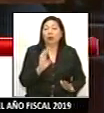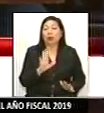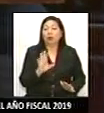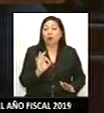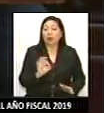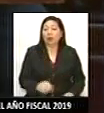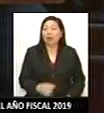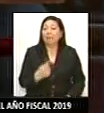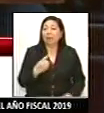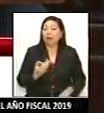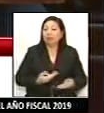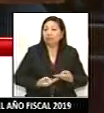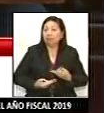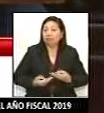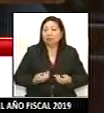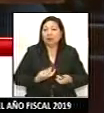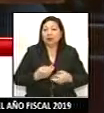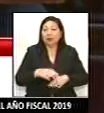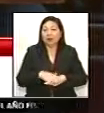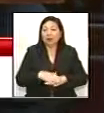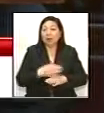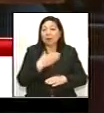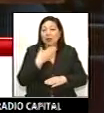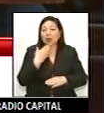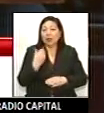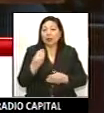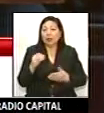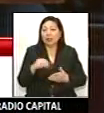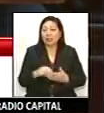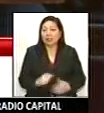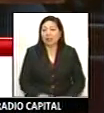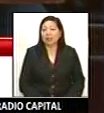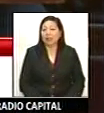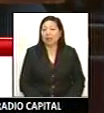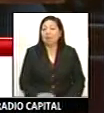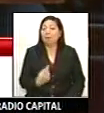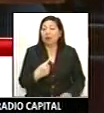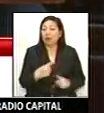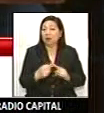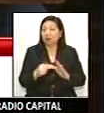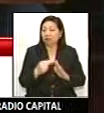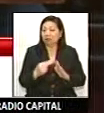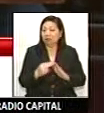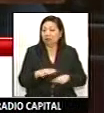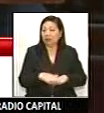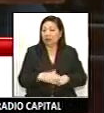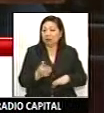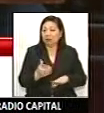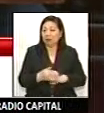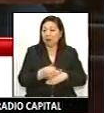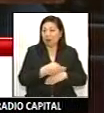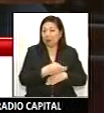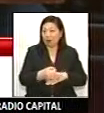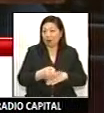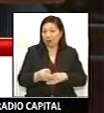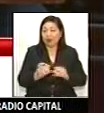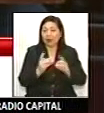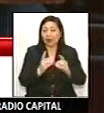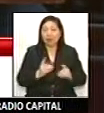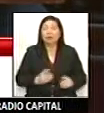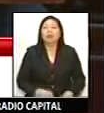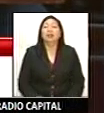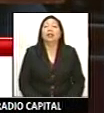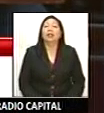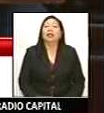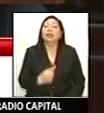399.904.250 para el financiamiento de servicios de gestión de mejoramiento y conservación vial por niveles de servicio Plan Pro Región en caminos departamentales.